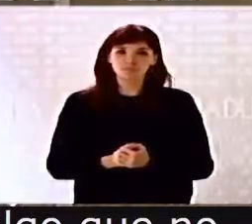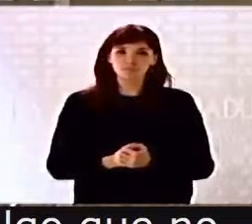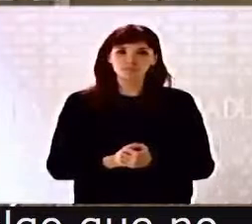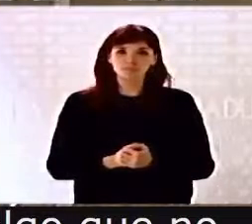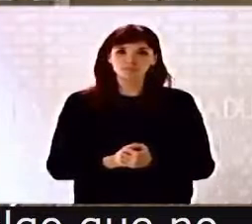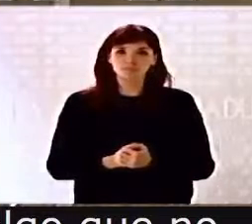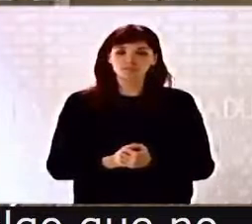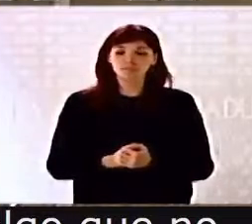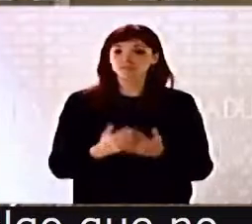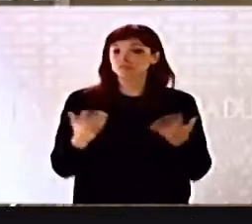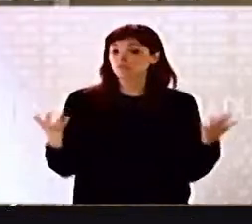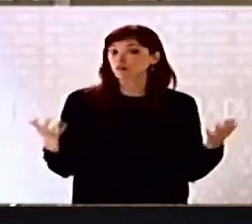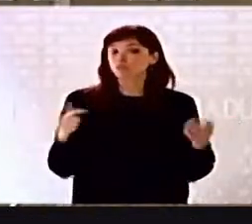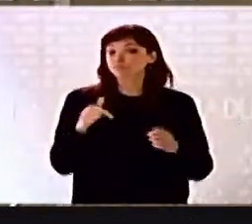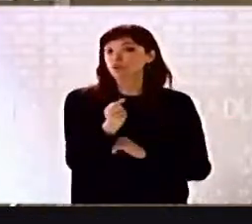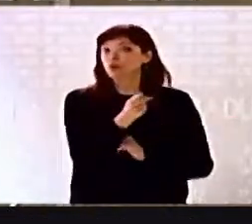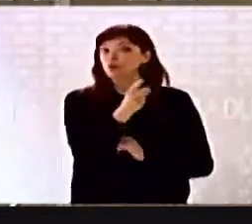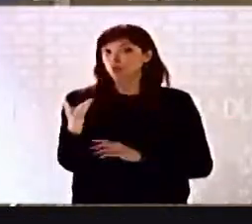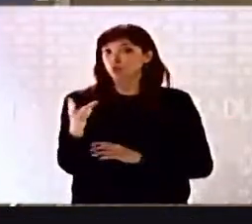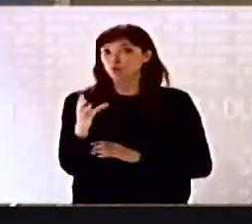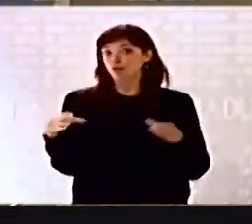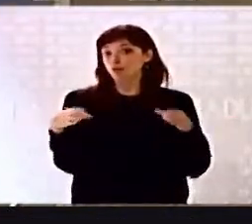En cualquier caso, con estas cifras